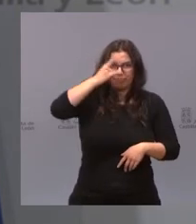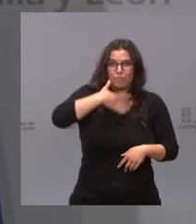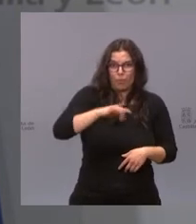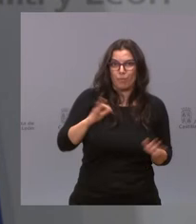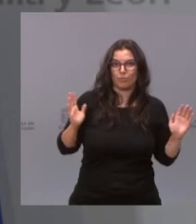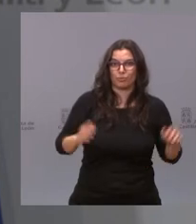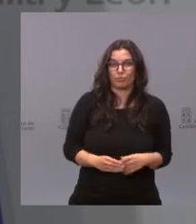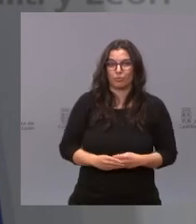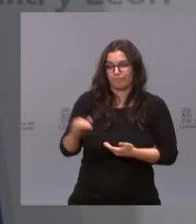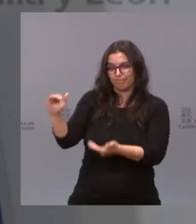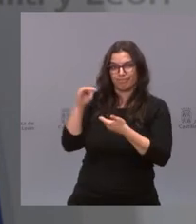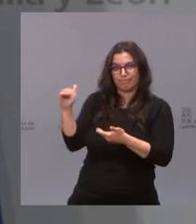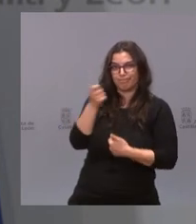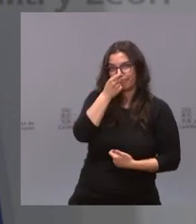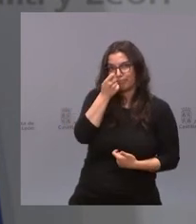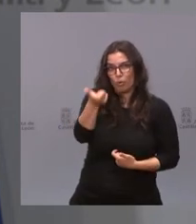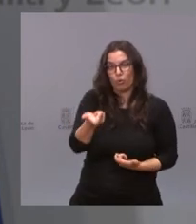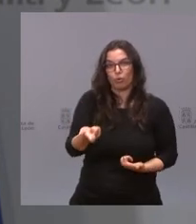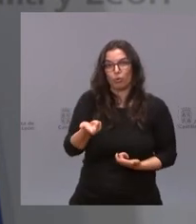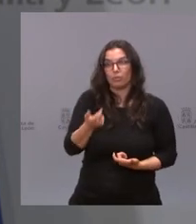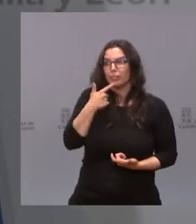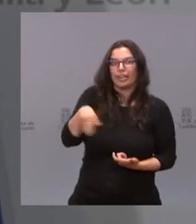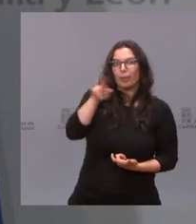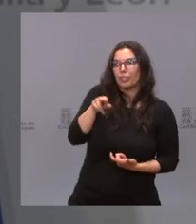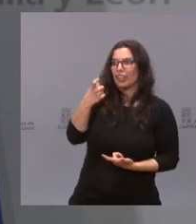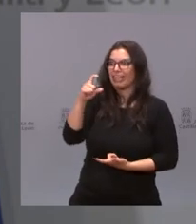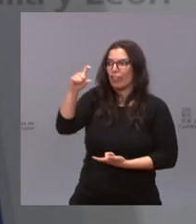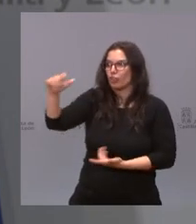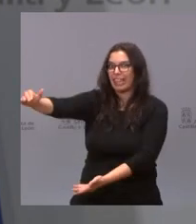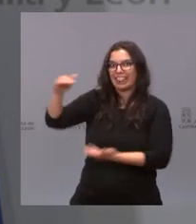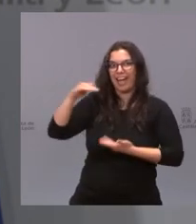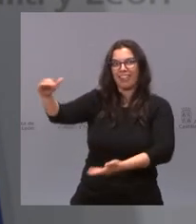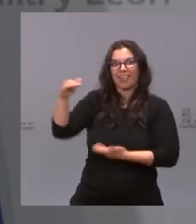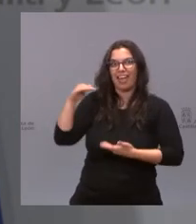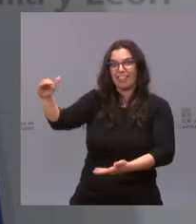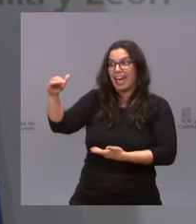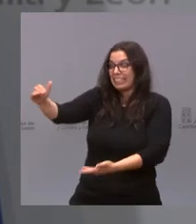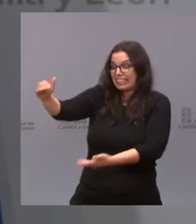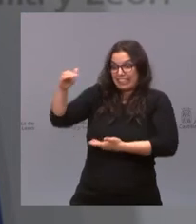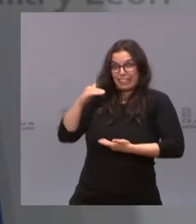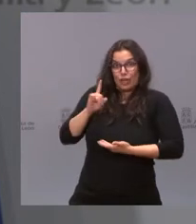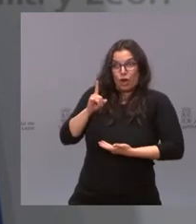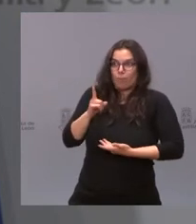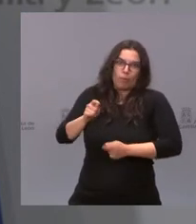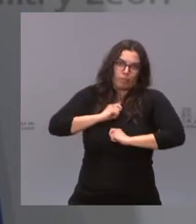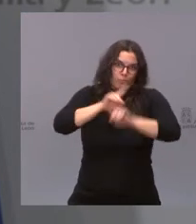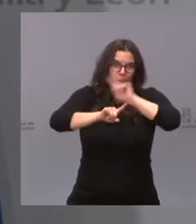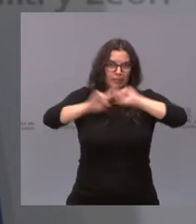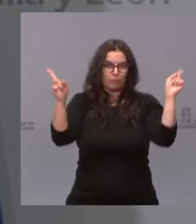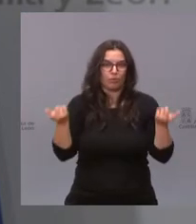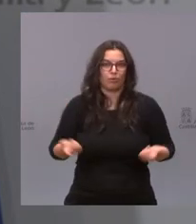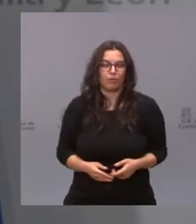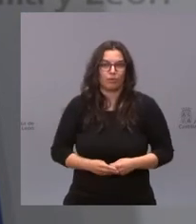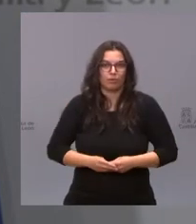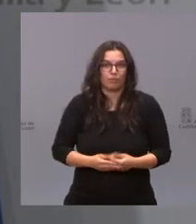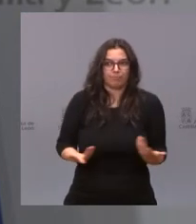¿Qué es lo que decimos? Lo que necesitamos son vacunas. Pero si no nos das vacunas, no nos des problemas. Es